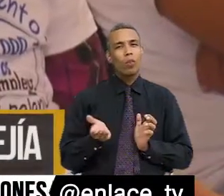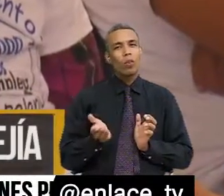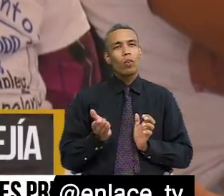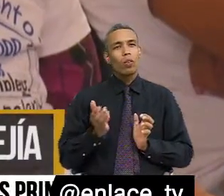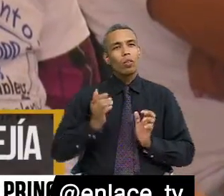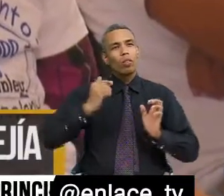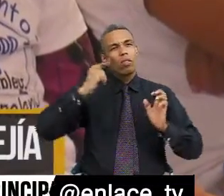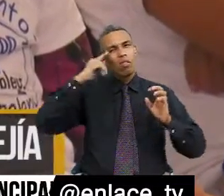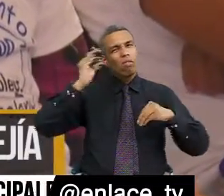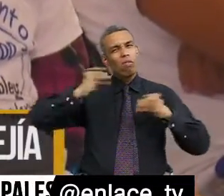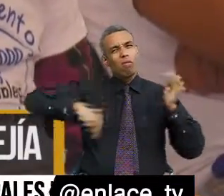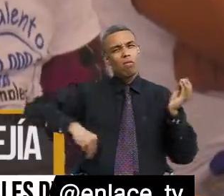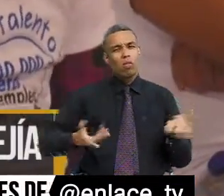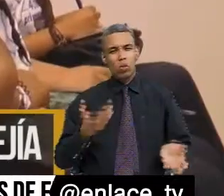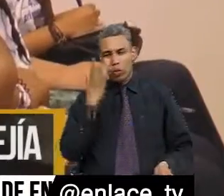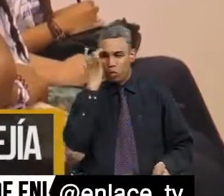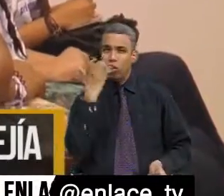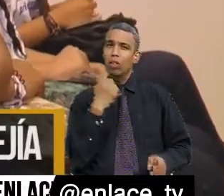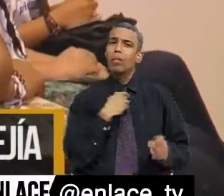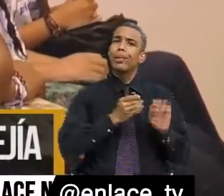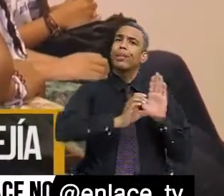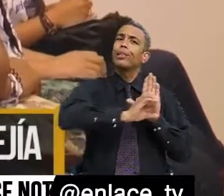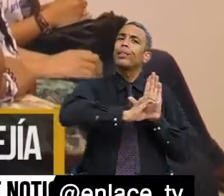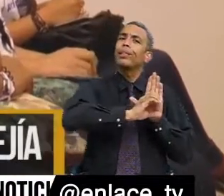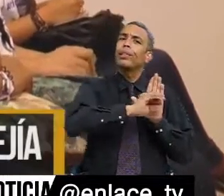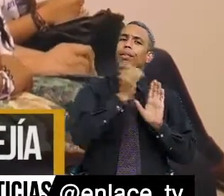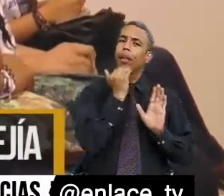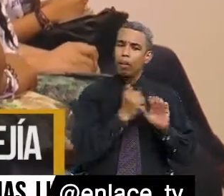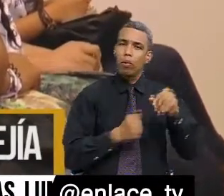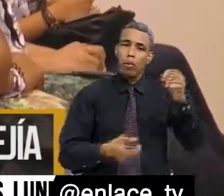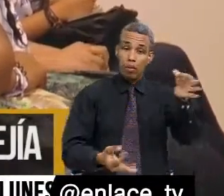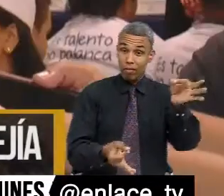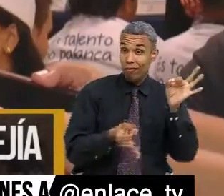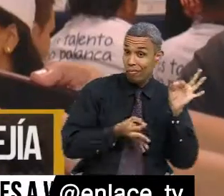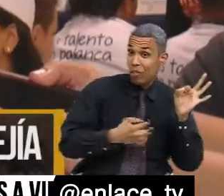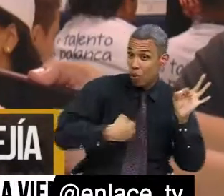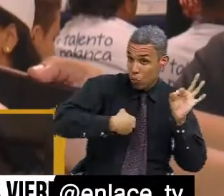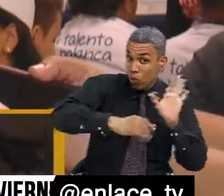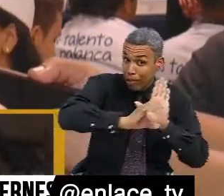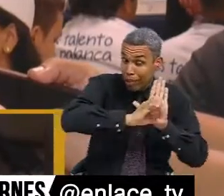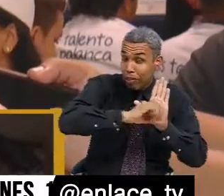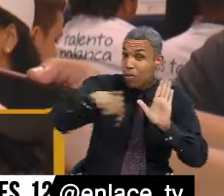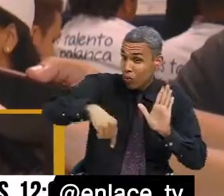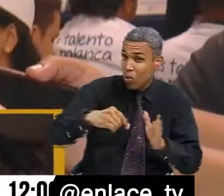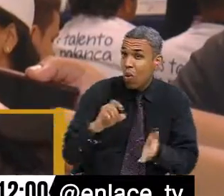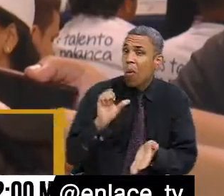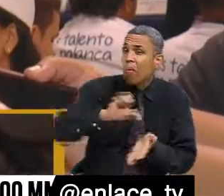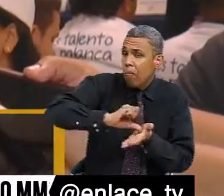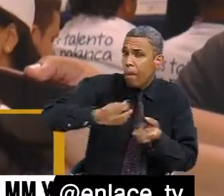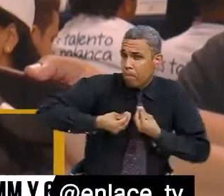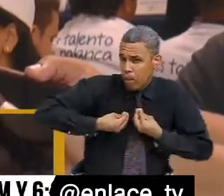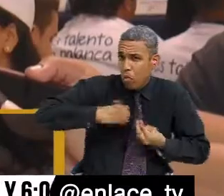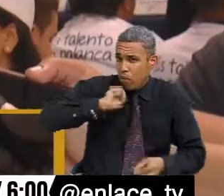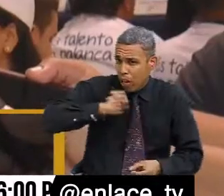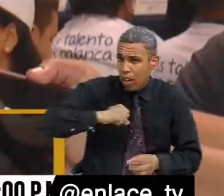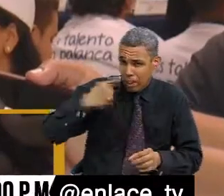acuerdo con el certificado de territorialidad en ciertas regiones del país. Estamos haciendo el día de ayer una jornada para